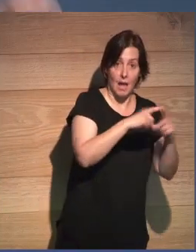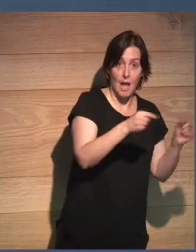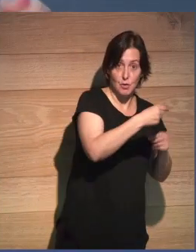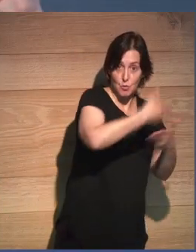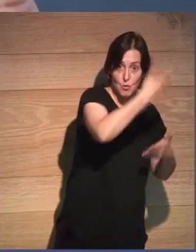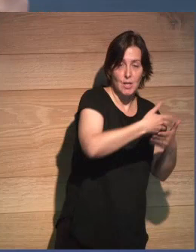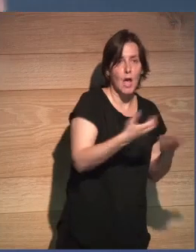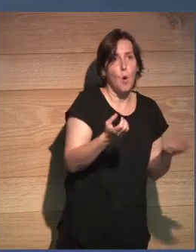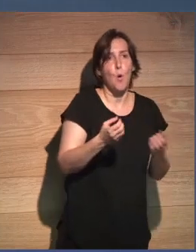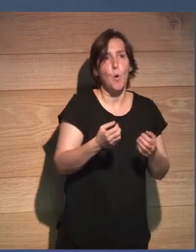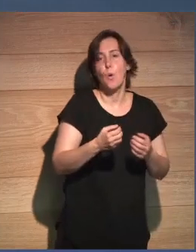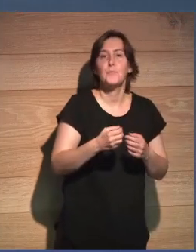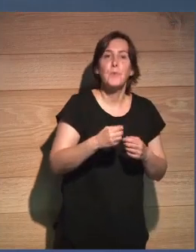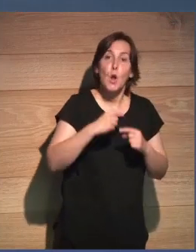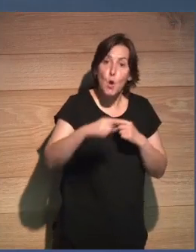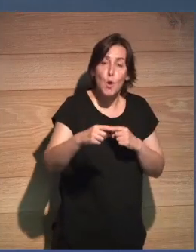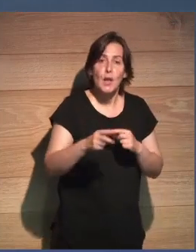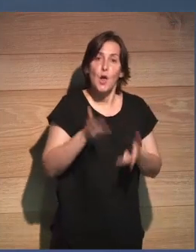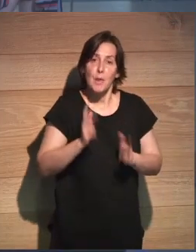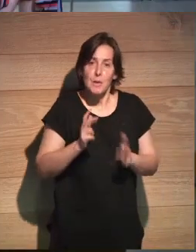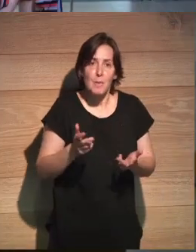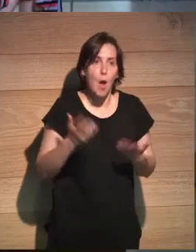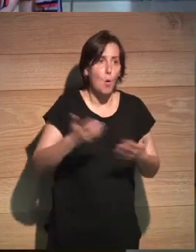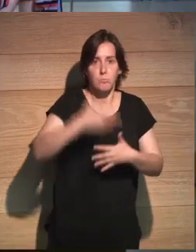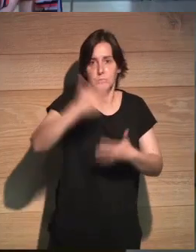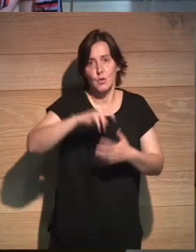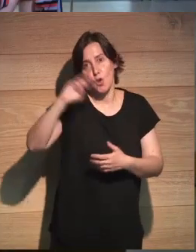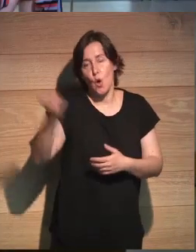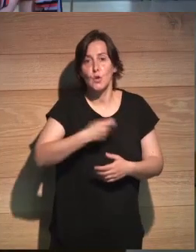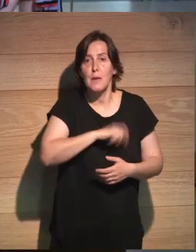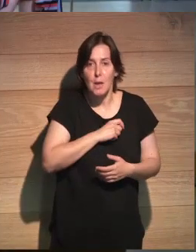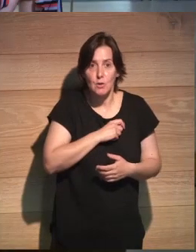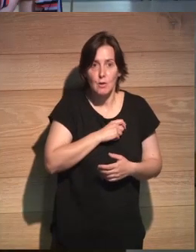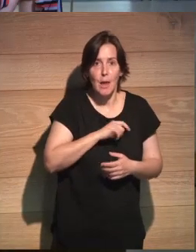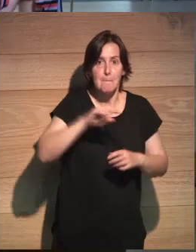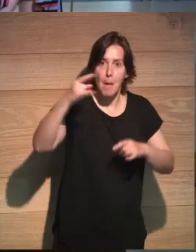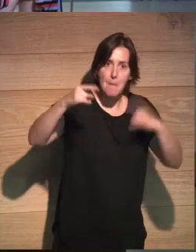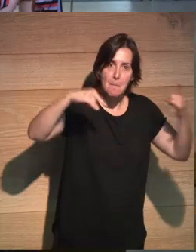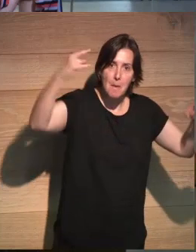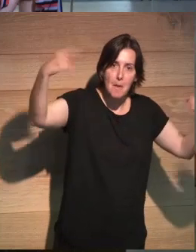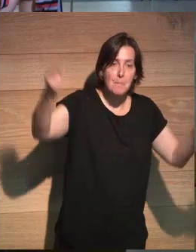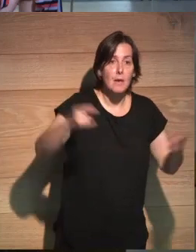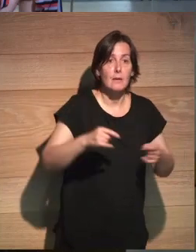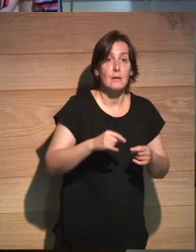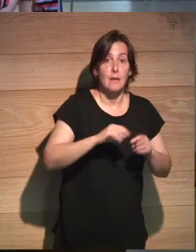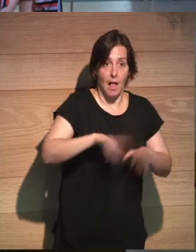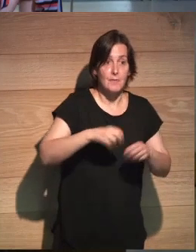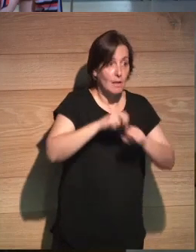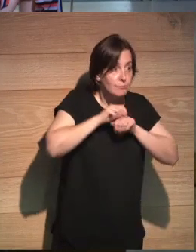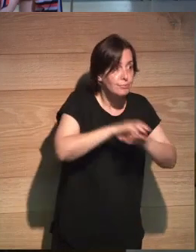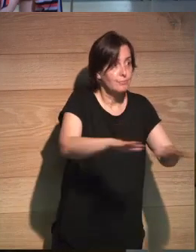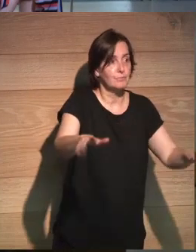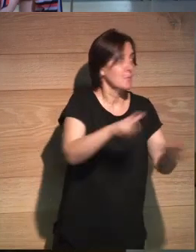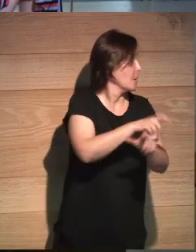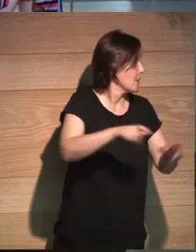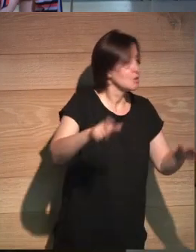el Correo de Bilbao, o lo republica El Español, aquello empieza a multiplicarse y acabas llegando a una cantidad de gente que de otra manera